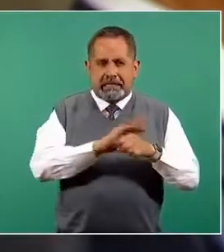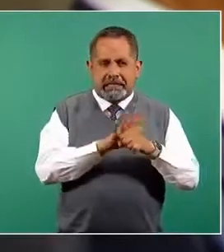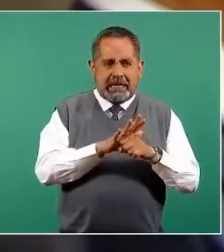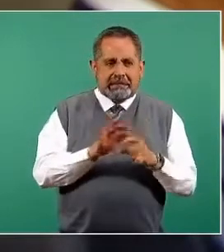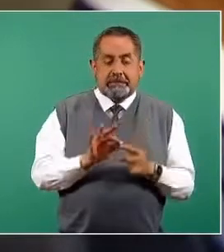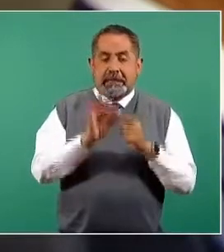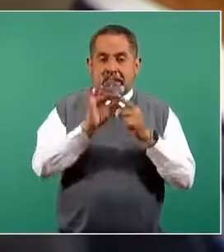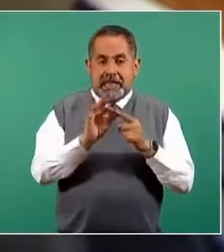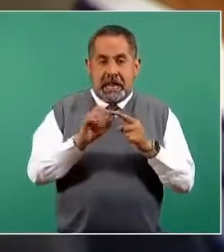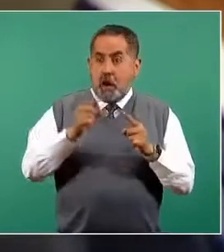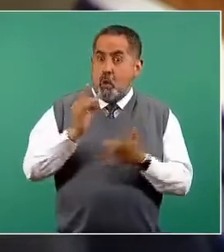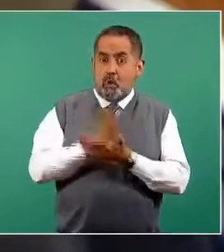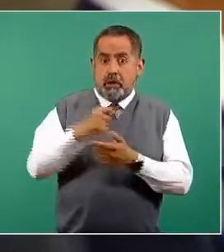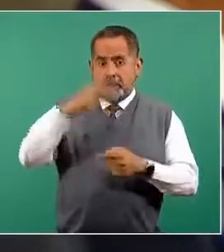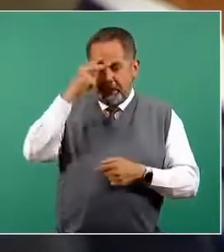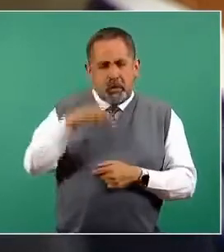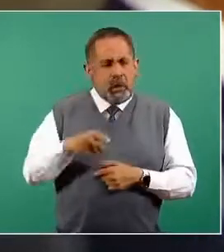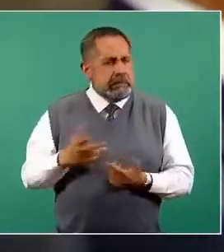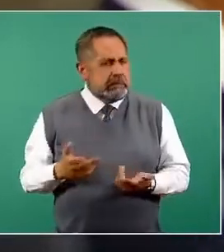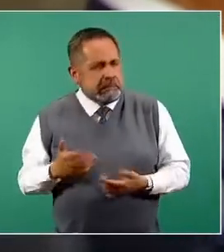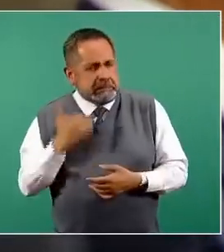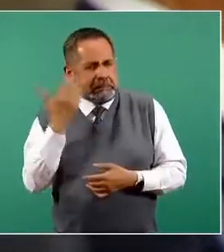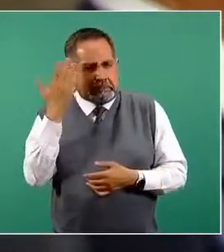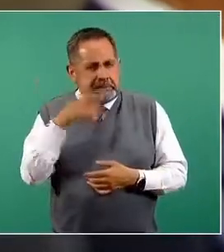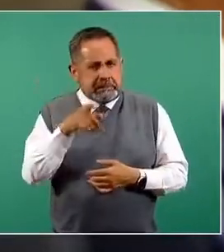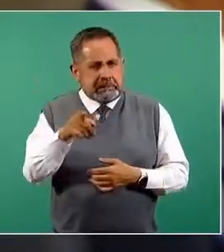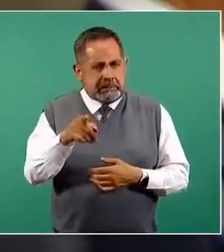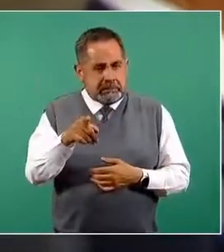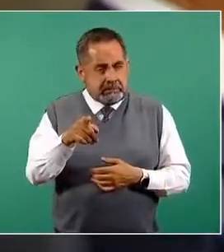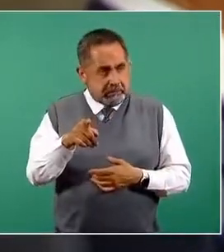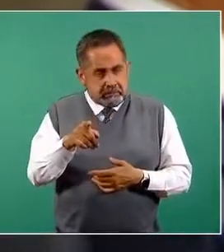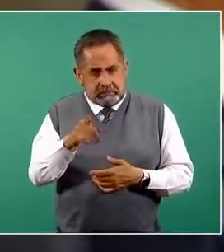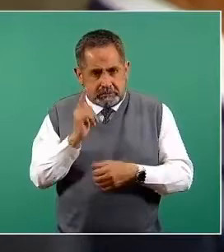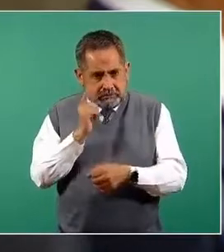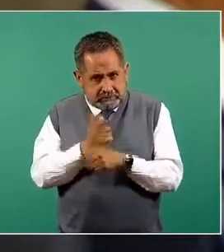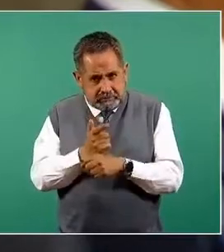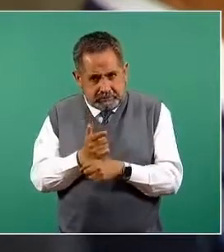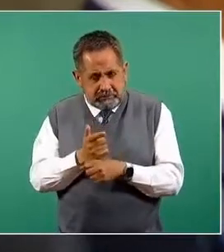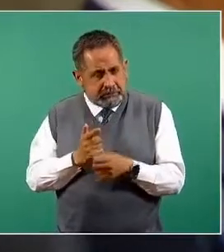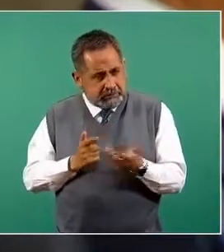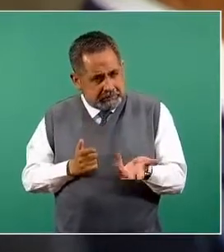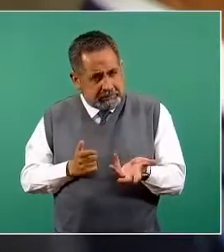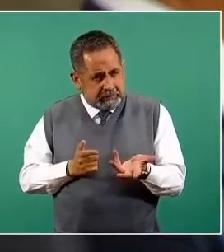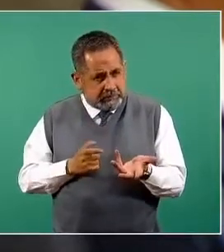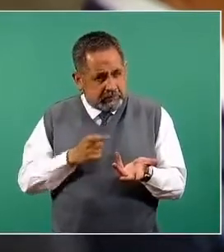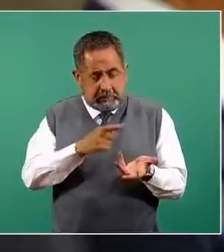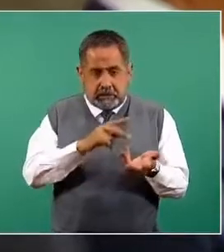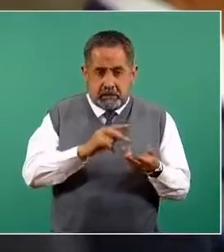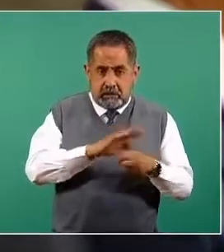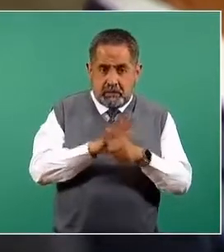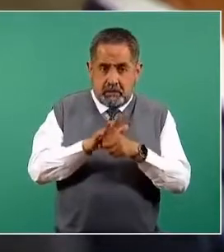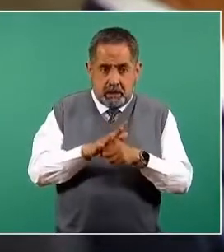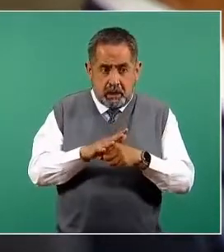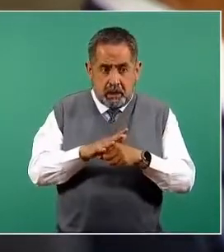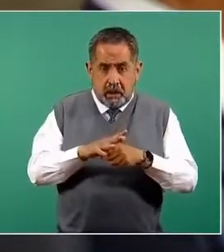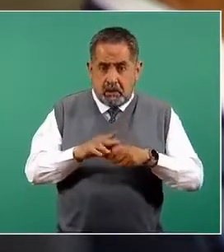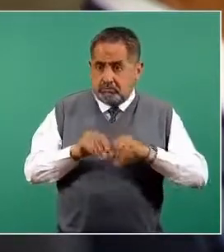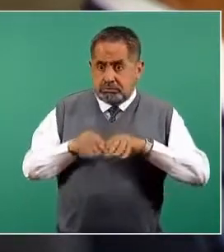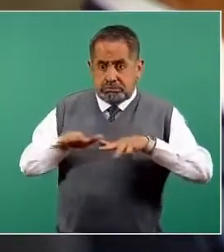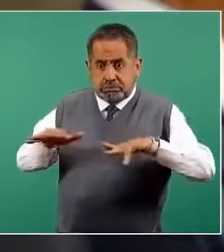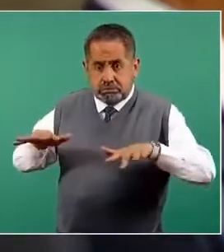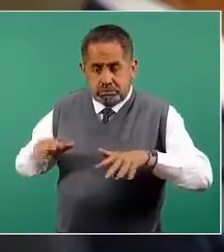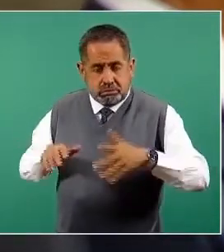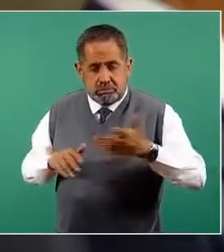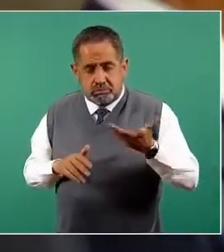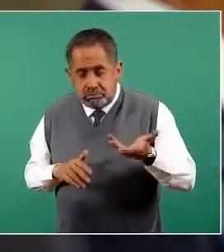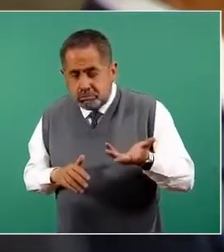se había detectado solo acá. Entonces, saber si han detectado que la transmisión de esta variante se ha multiplicado,